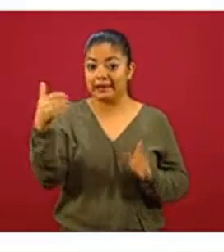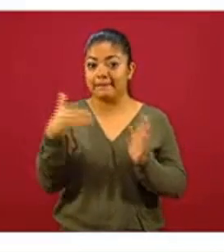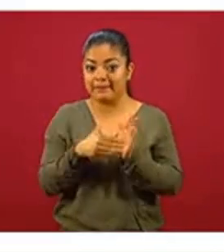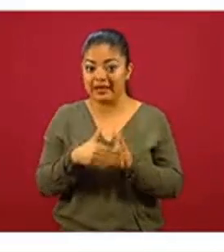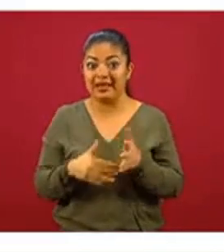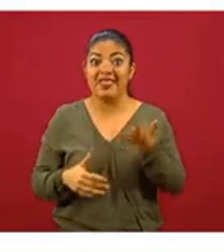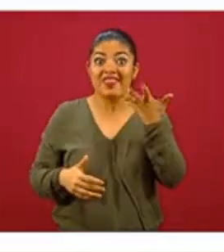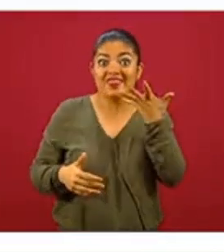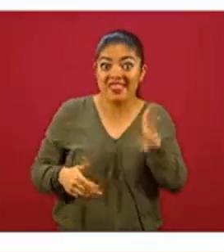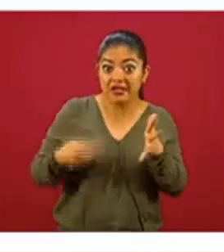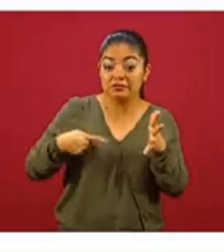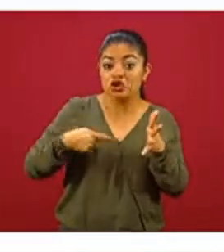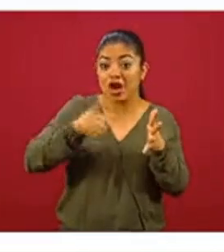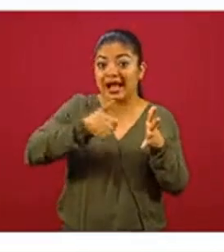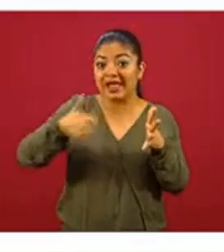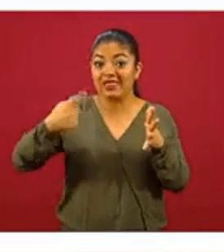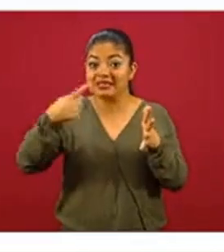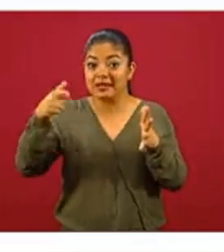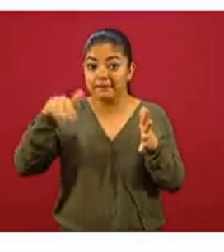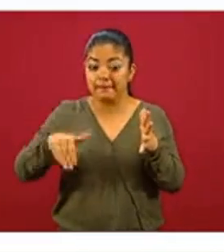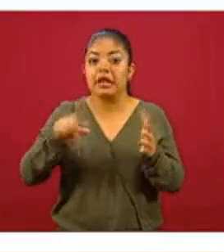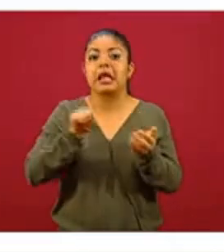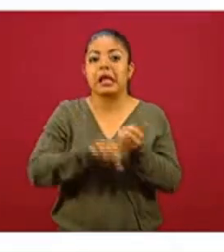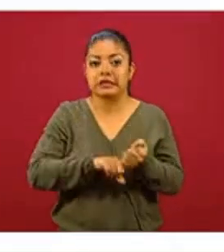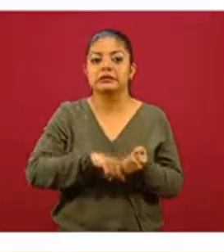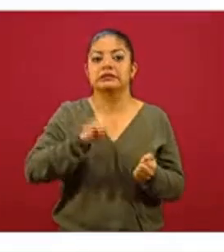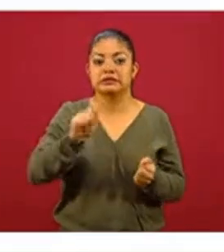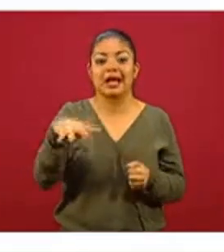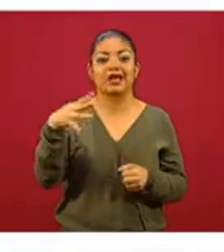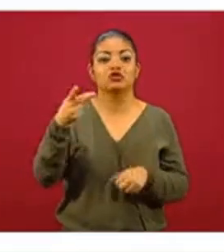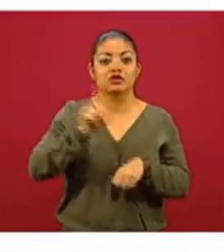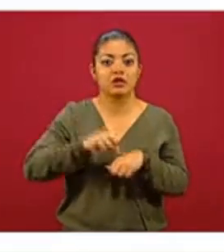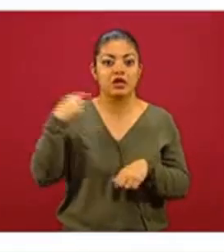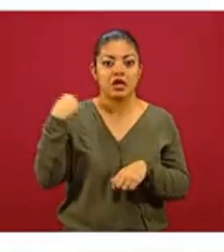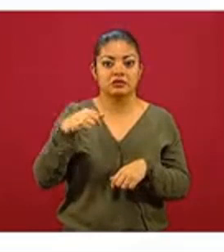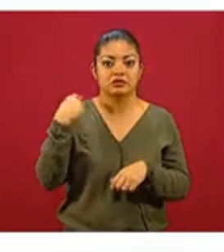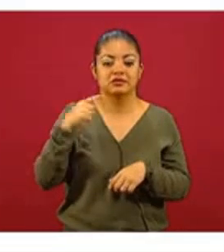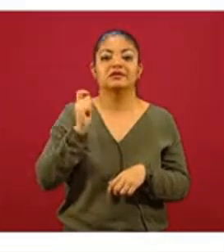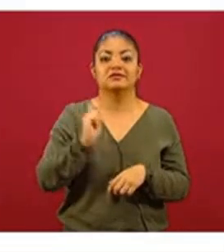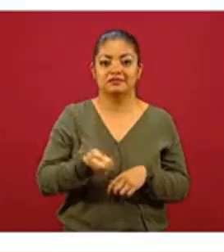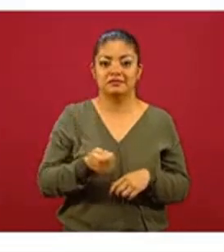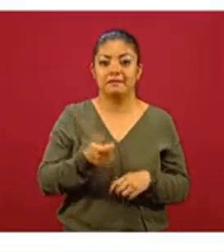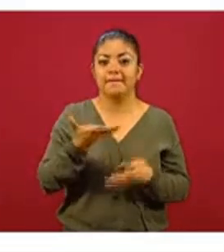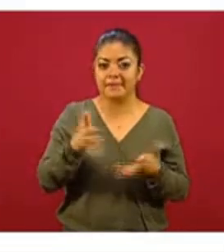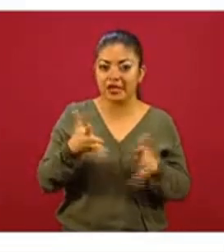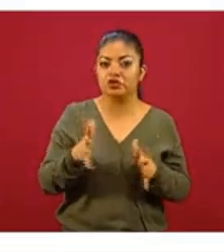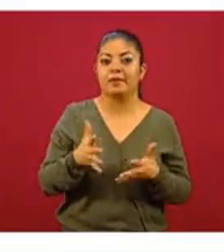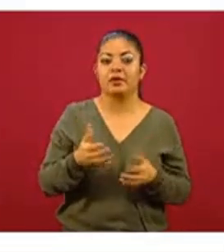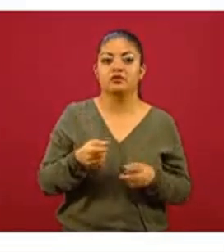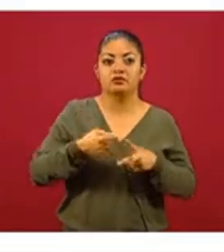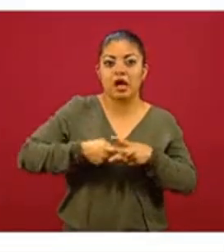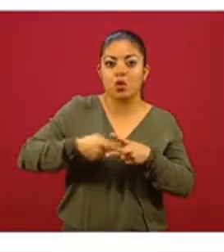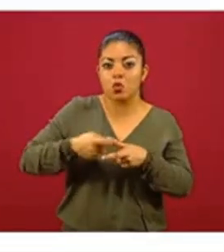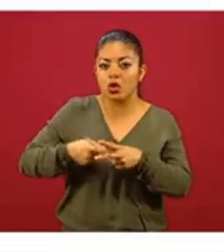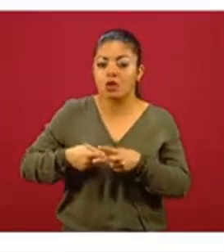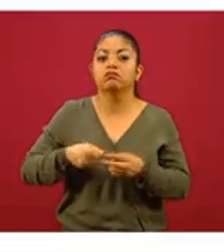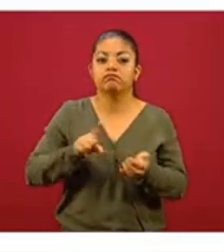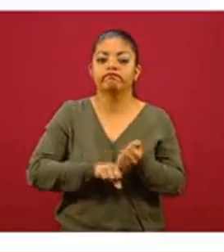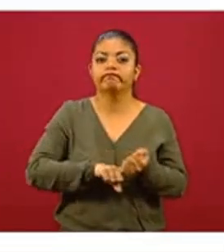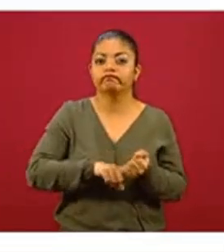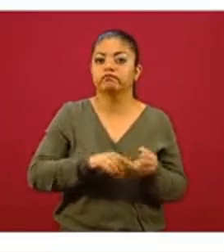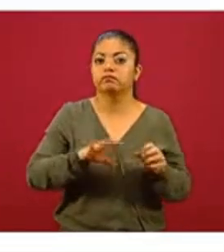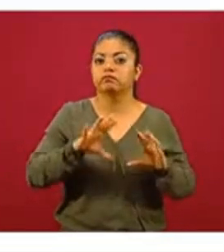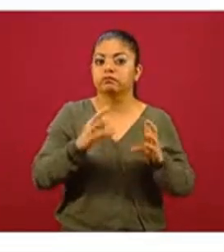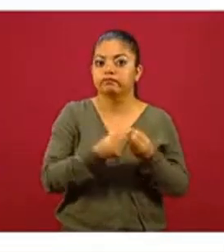100.000 habitantes han tenido COVID en los últimos 14 días. Esa es la proporción de personas que en este momento están contribuyendo con